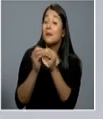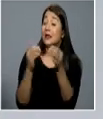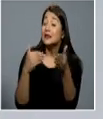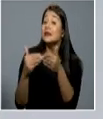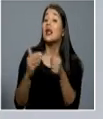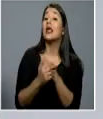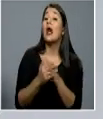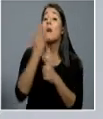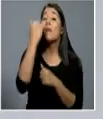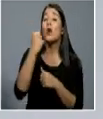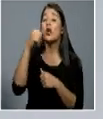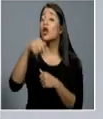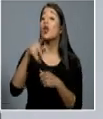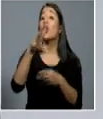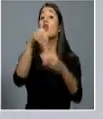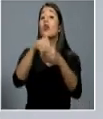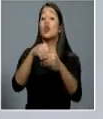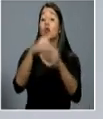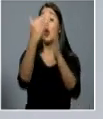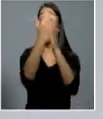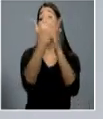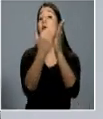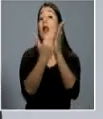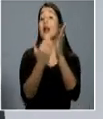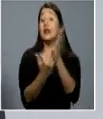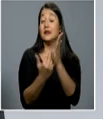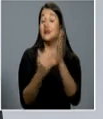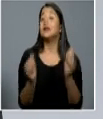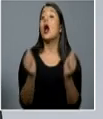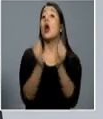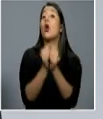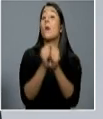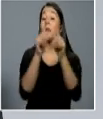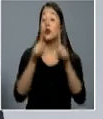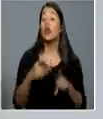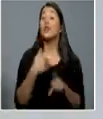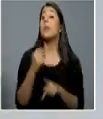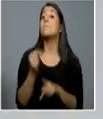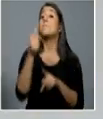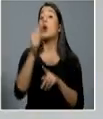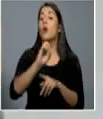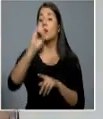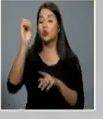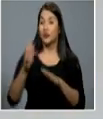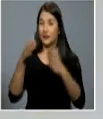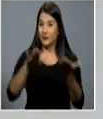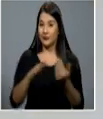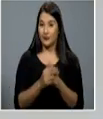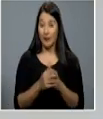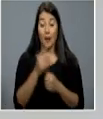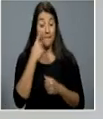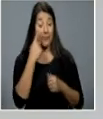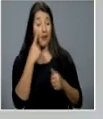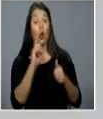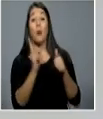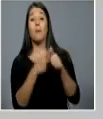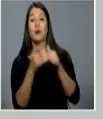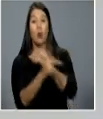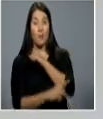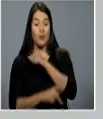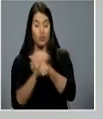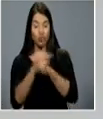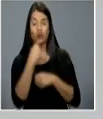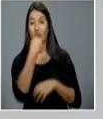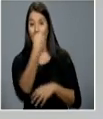están en esta lista de países que tienen una baja tasa de mortalidad? Veamos, los primeros países que usted